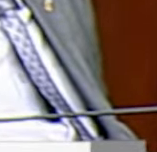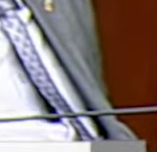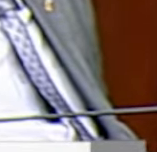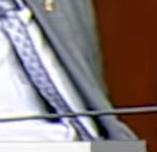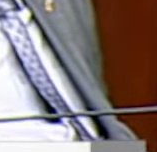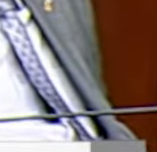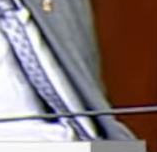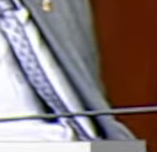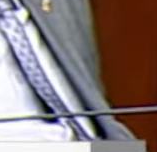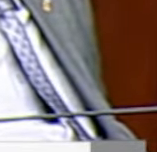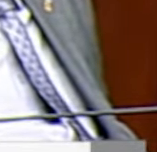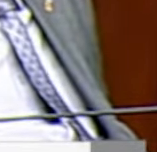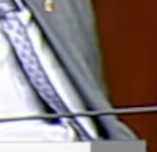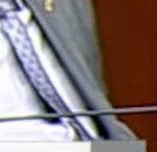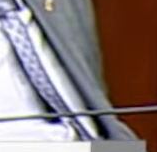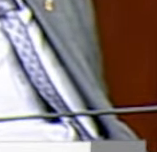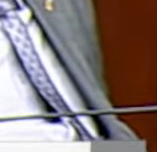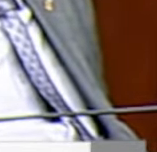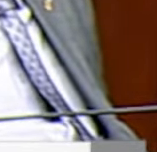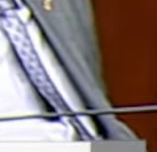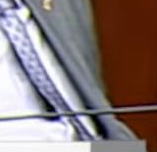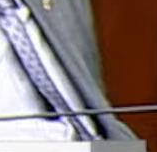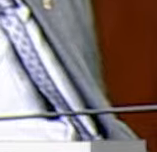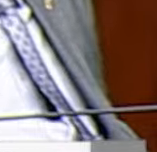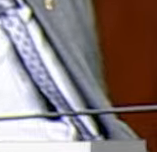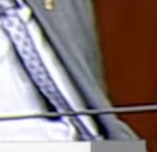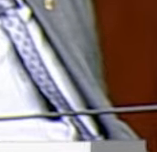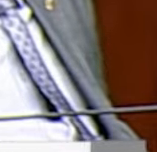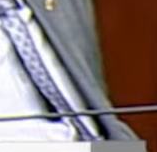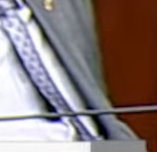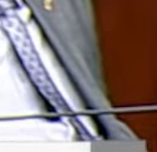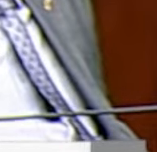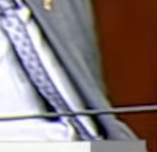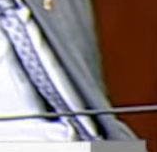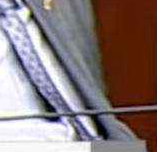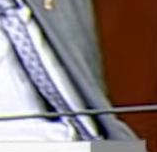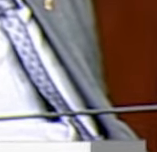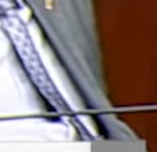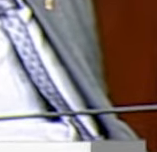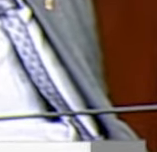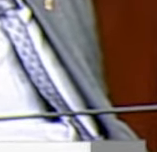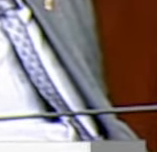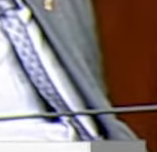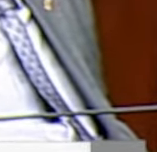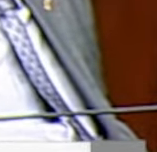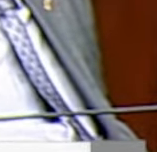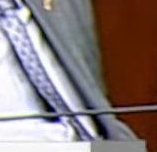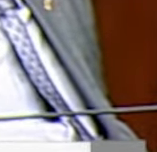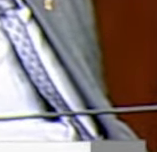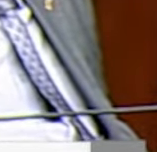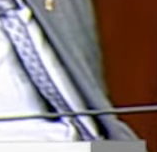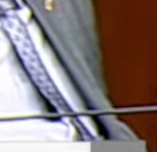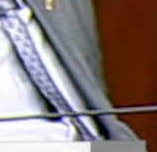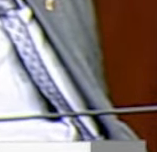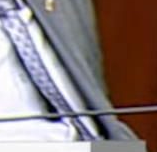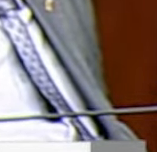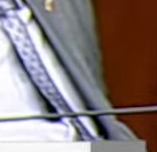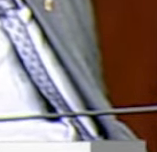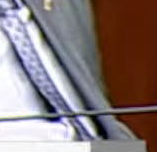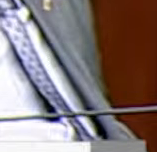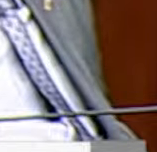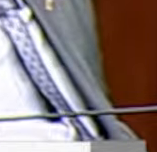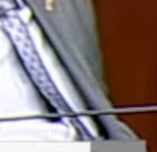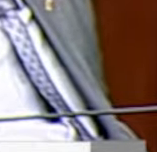años conforme lo establece el artículo 100 de la constitución política del Estado sexto acusar al Señor Guillermo Santiago tomberry villarán